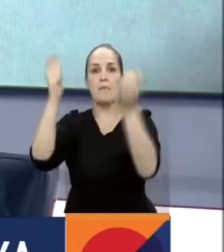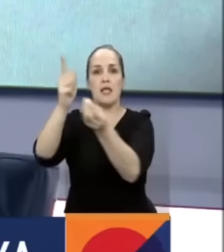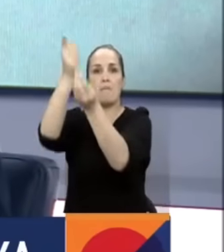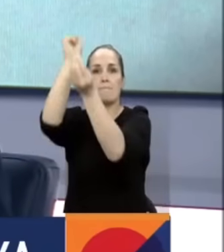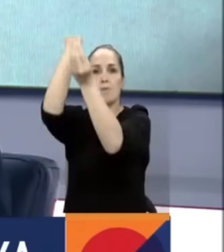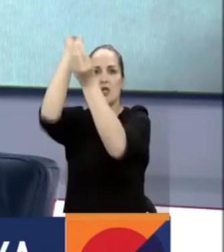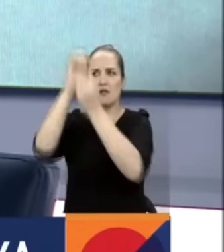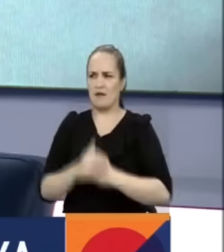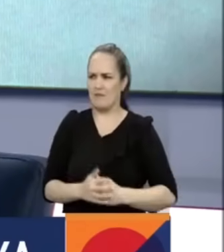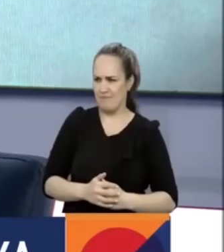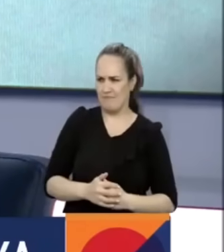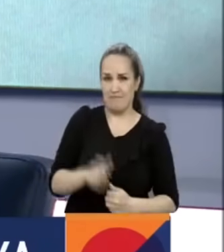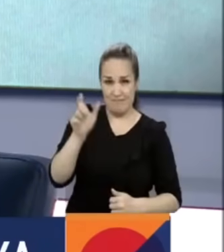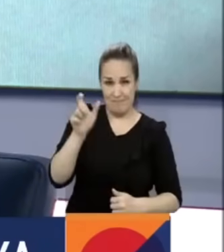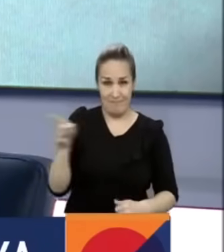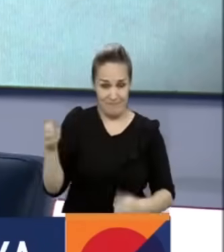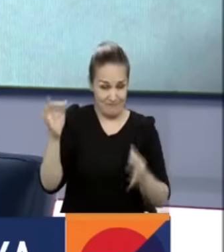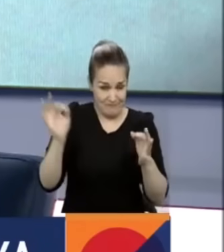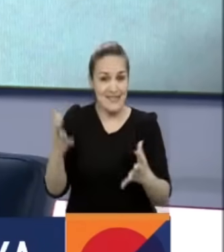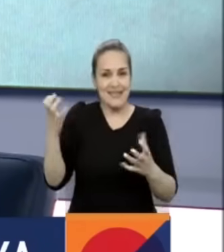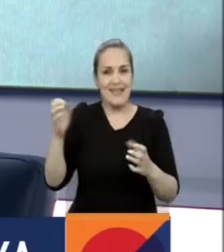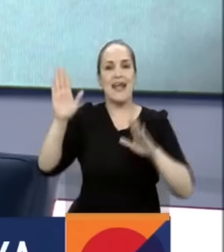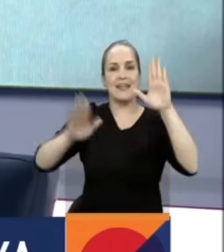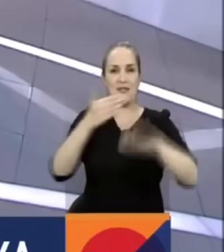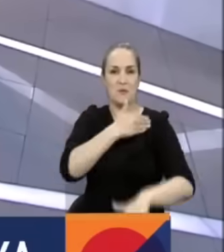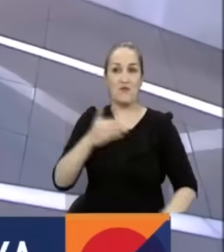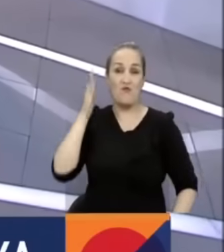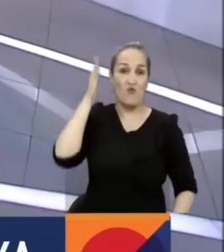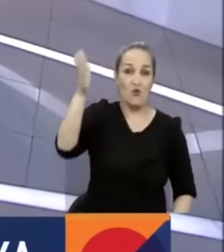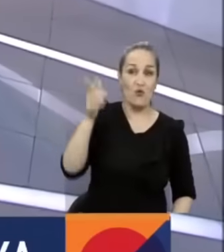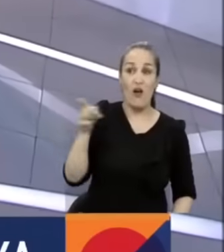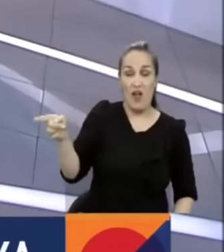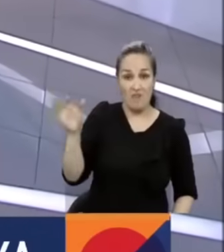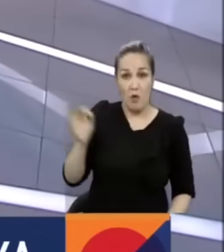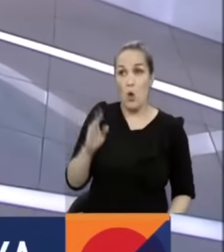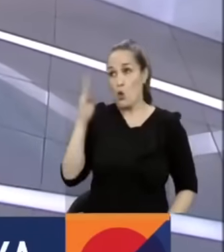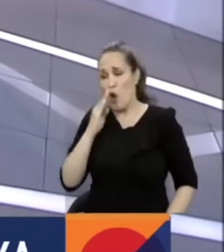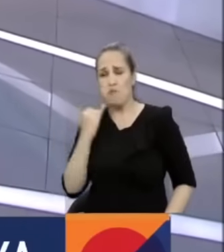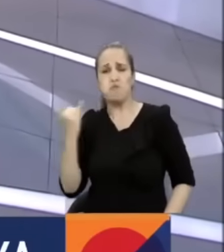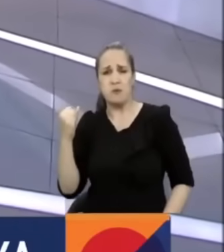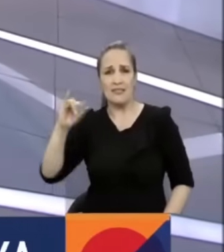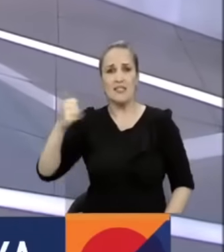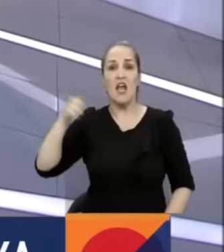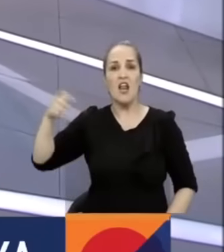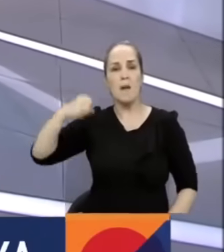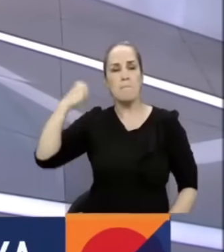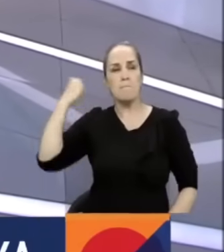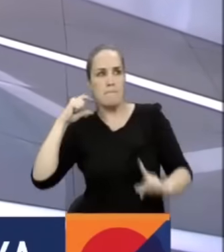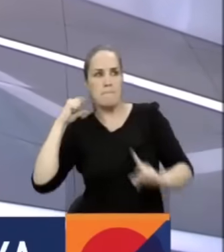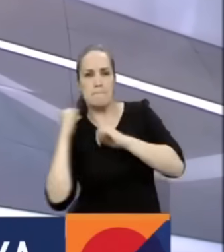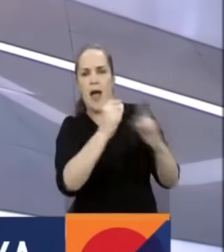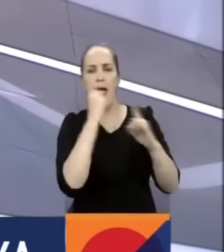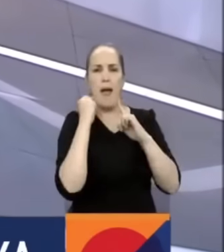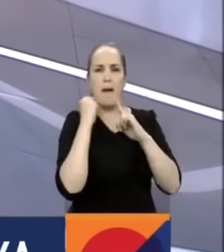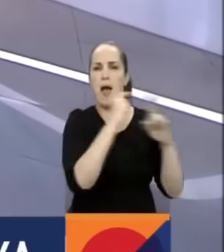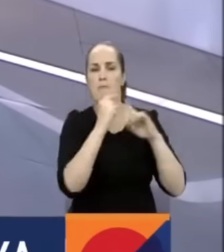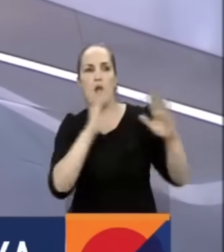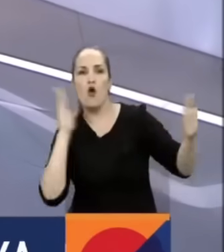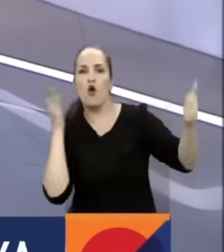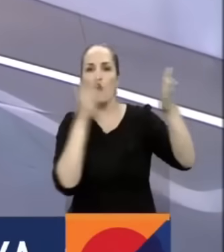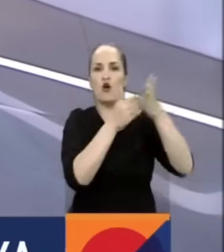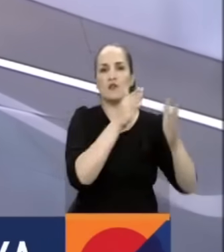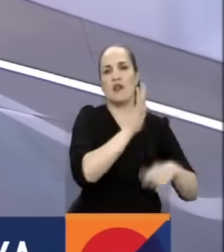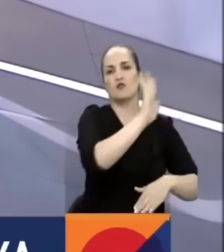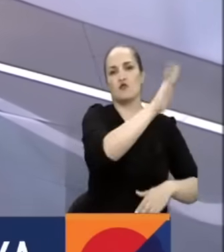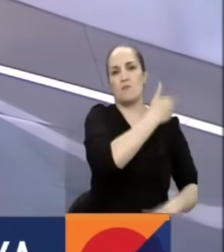electoral, porque para nadie es ningún secreto que va a ser candidato a la presidencia, sobre la base de arremeter permanentemente contra la institución